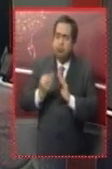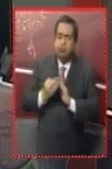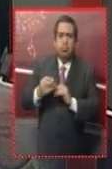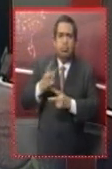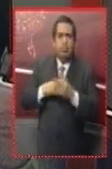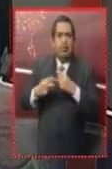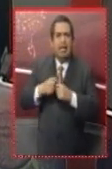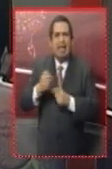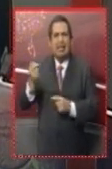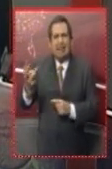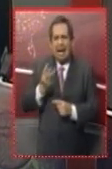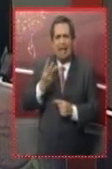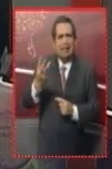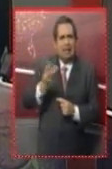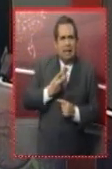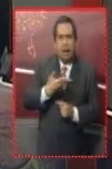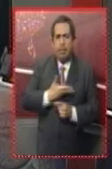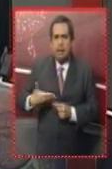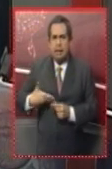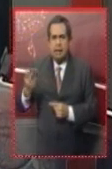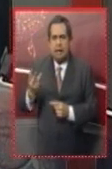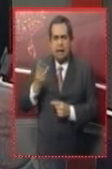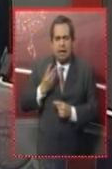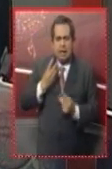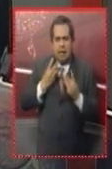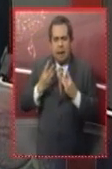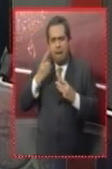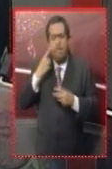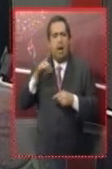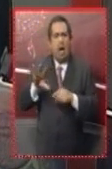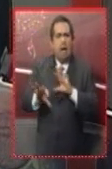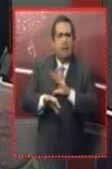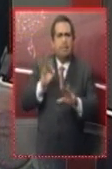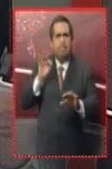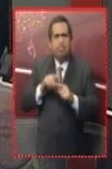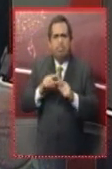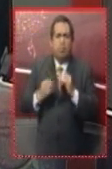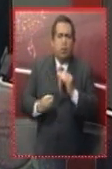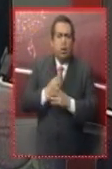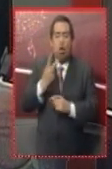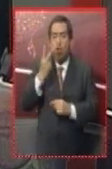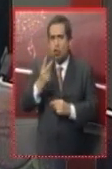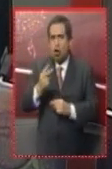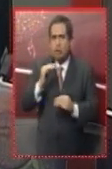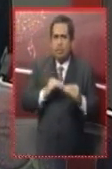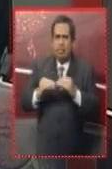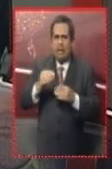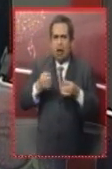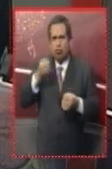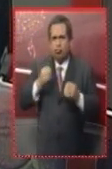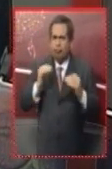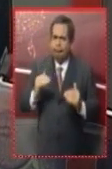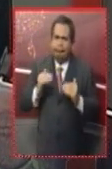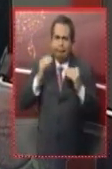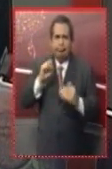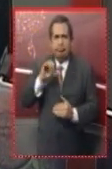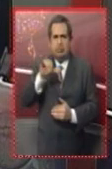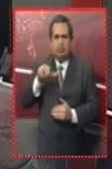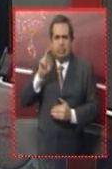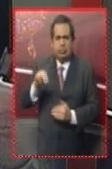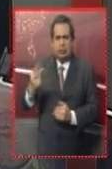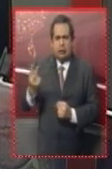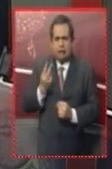dictaminación de las ternas presentadas por el Ejecutivo Federal para la elección de dos ministros de la Suprema Corte de Justicia de